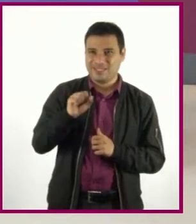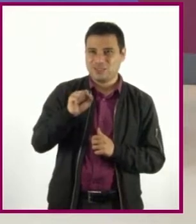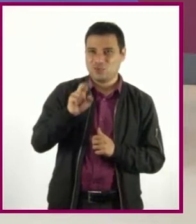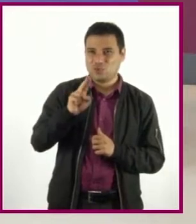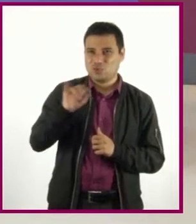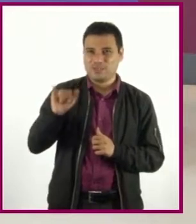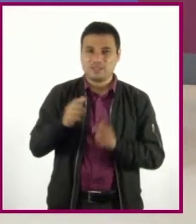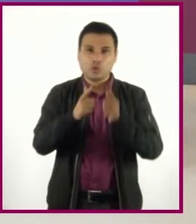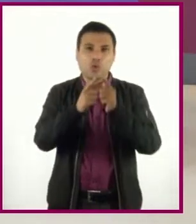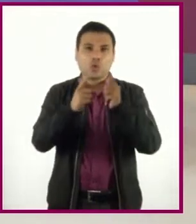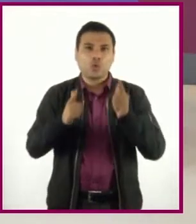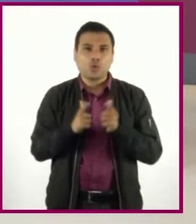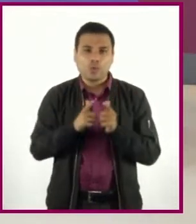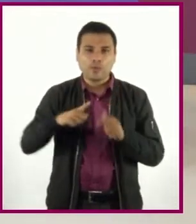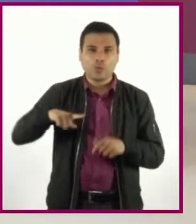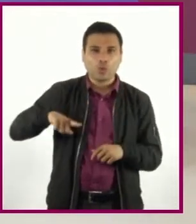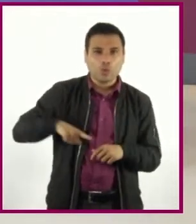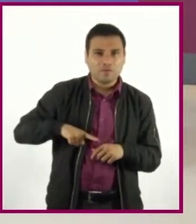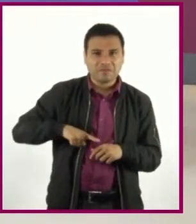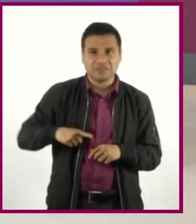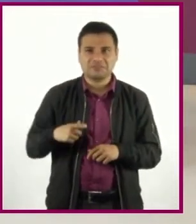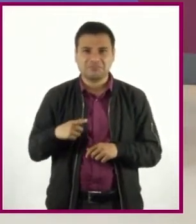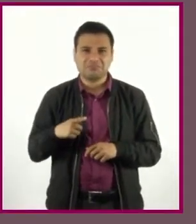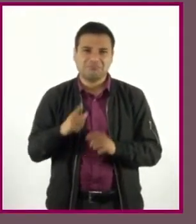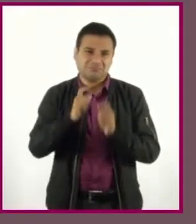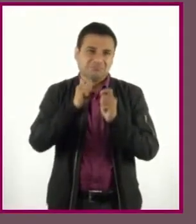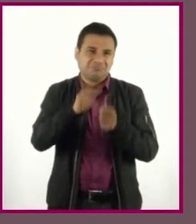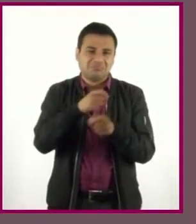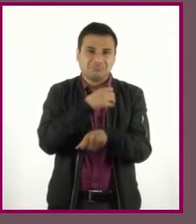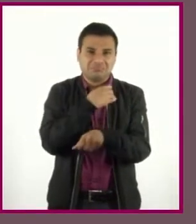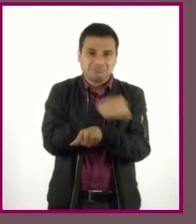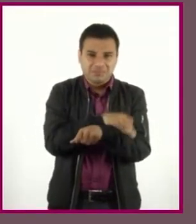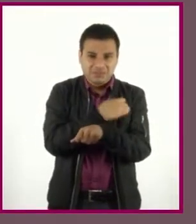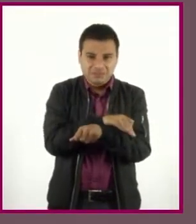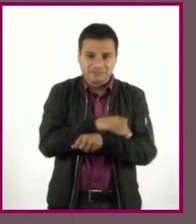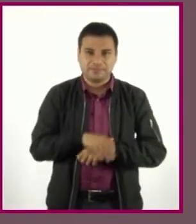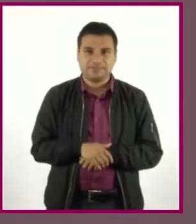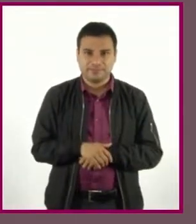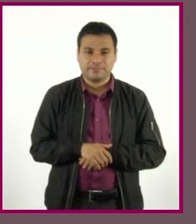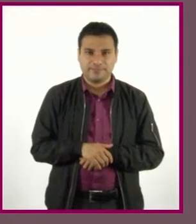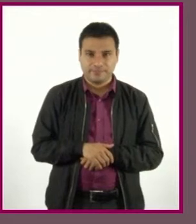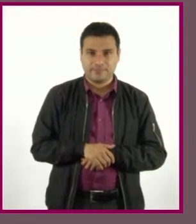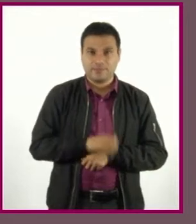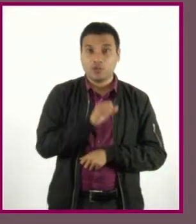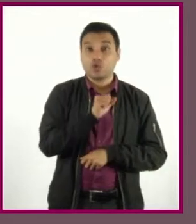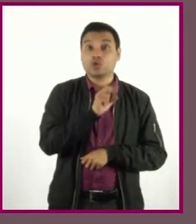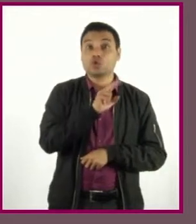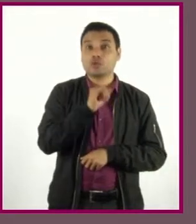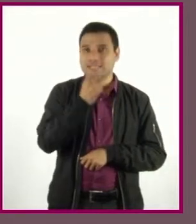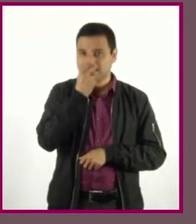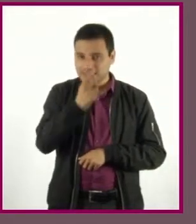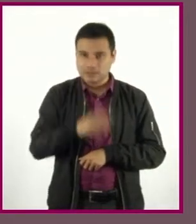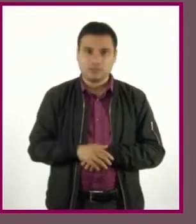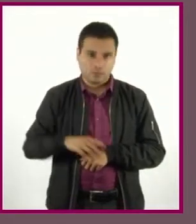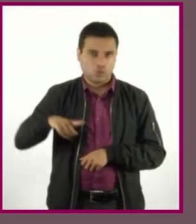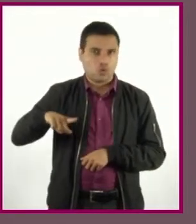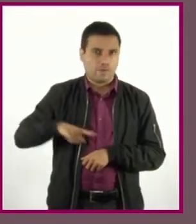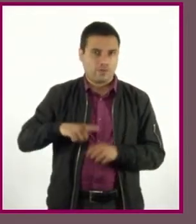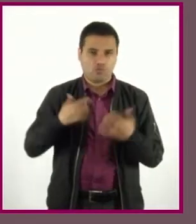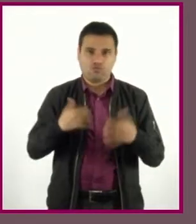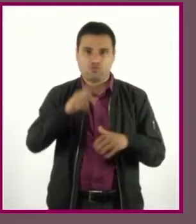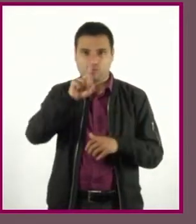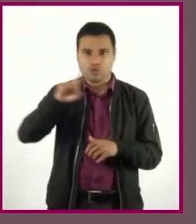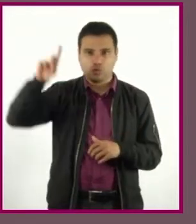mientras que para los chiíes es algo divino. Ahora bien, el territorio que hoy comprende Siria